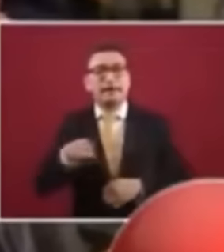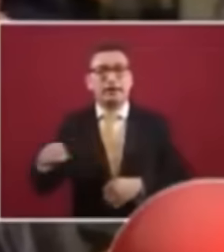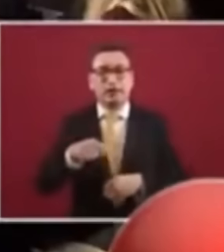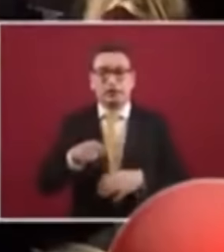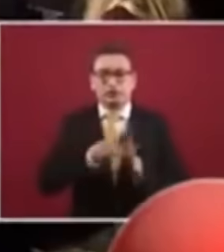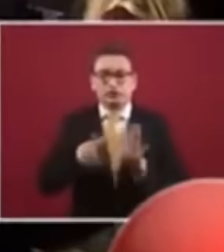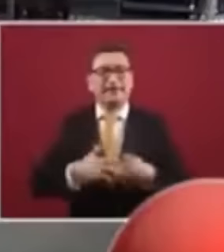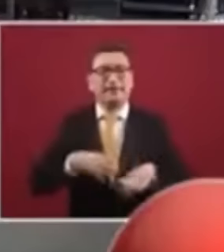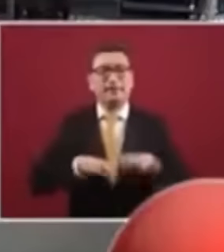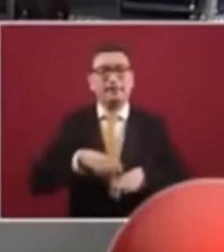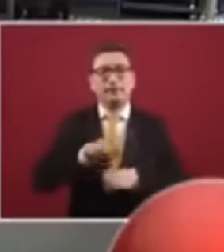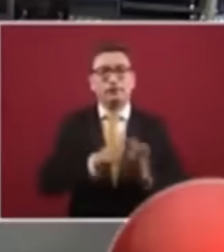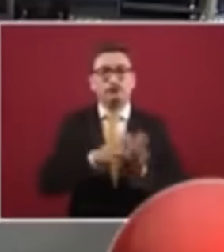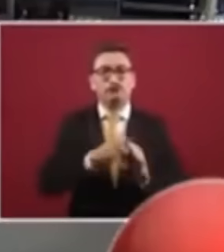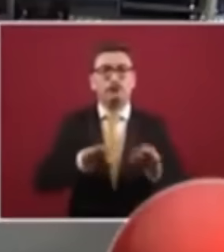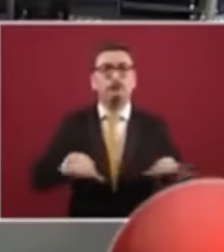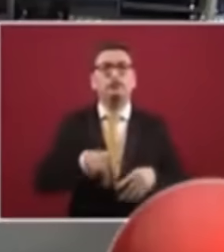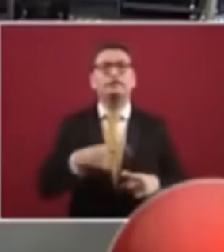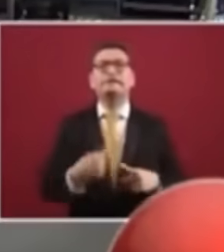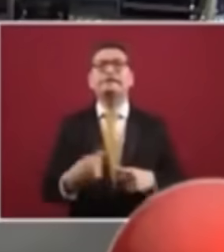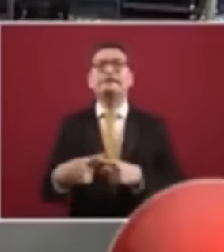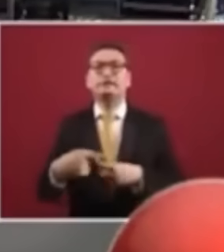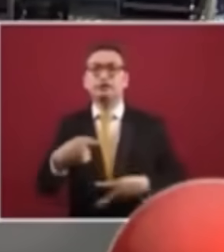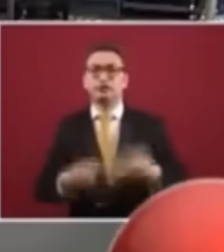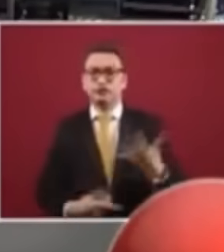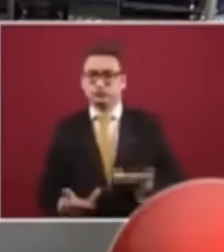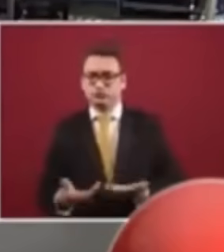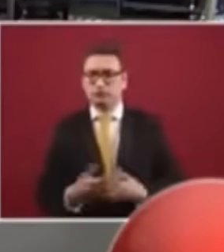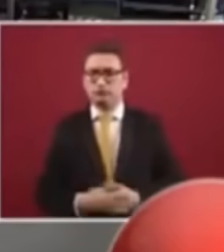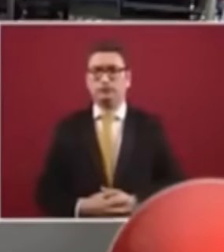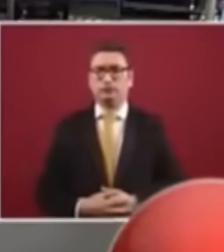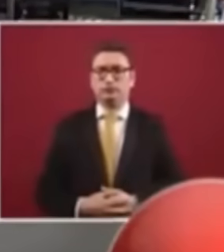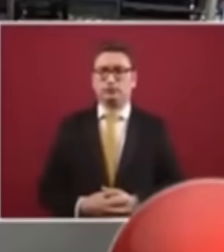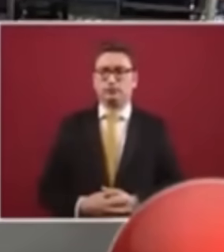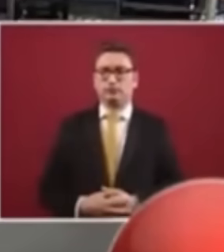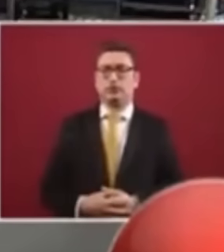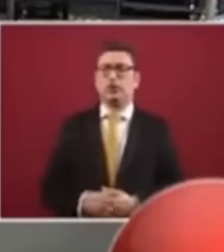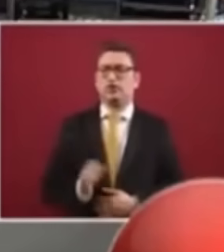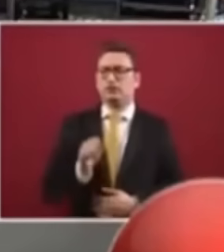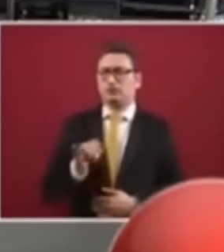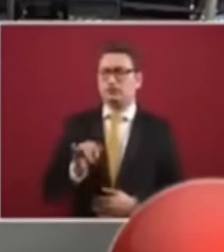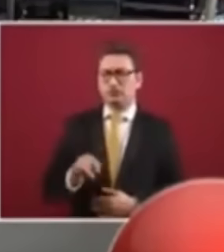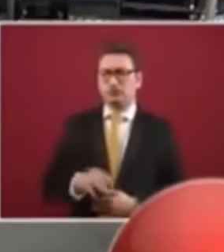publicidad oficial? Sí, Gracias, presidente.